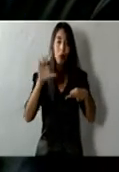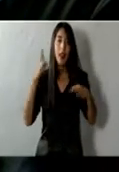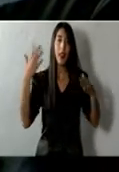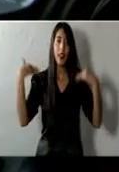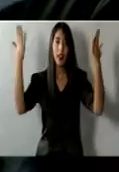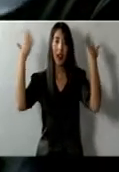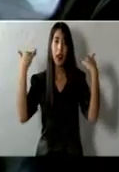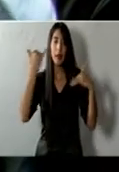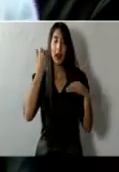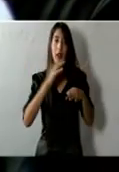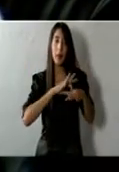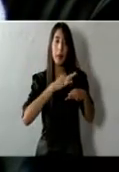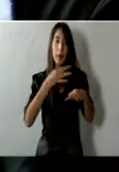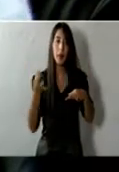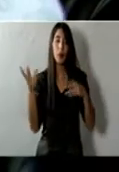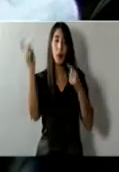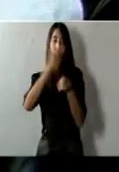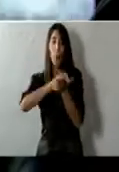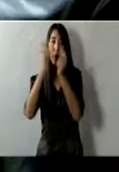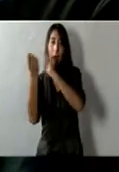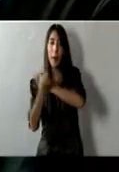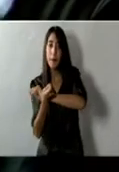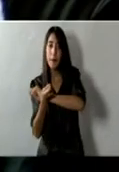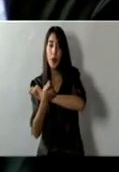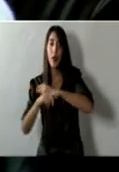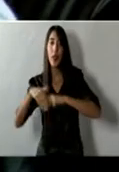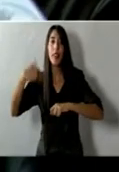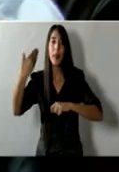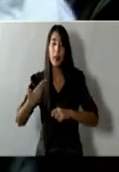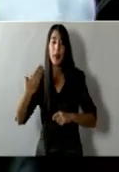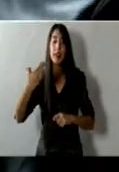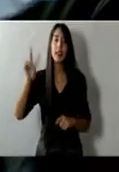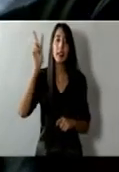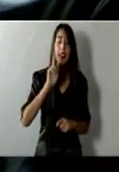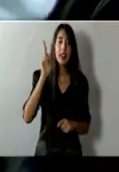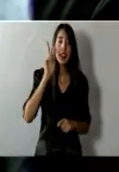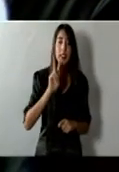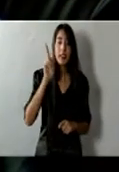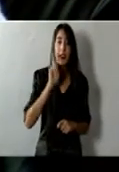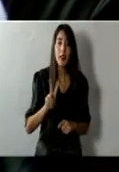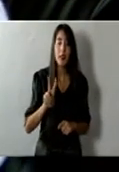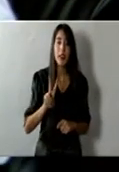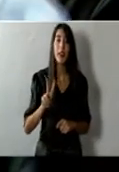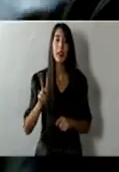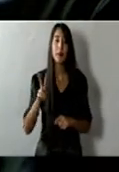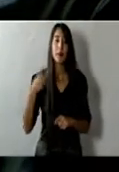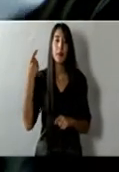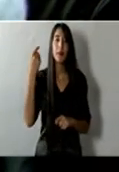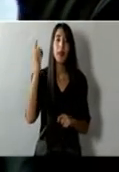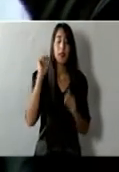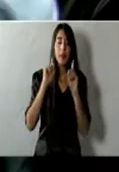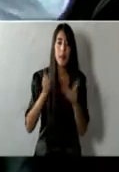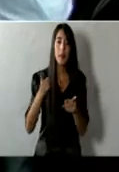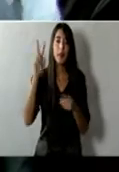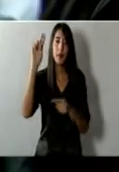del espíritu, Padre, nos lleva a un cambio que después se trasluce, Padre, en los hechos físicos. Padre, que ese